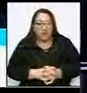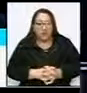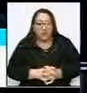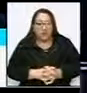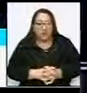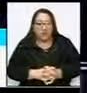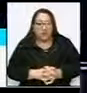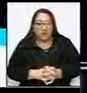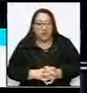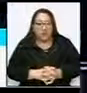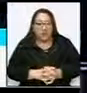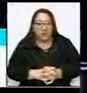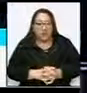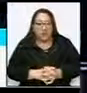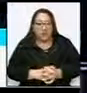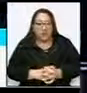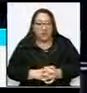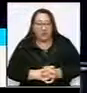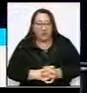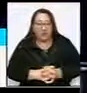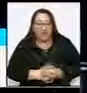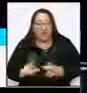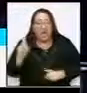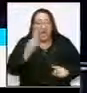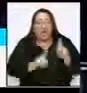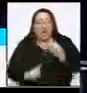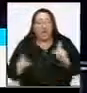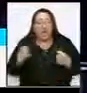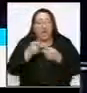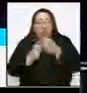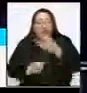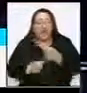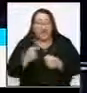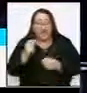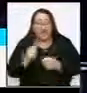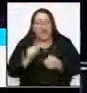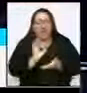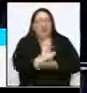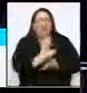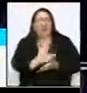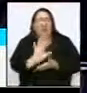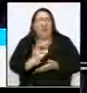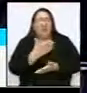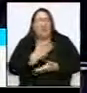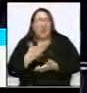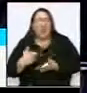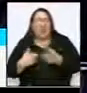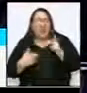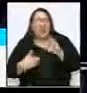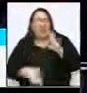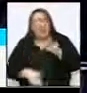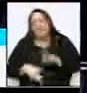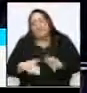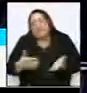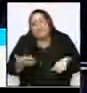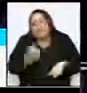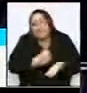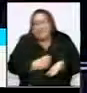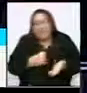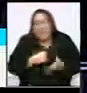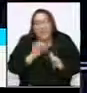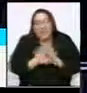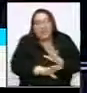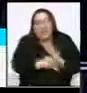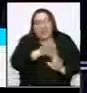injertos parlamentaristas que frenen al presidencialismo que lamentablemente fue recogido